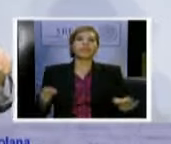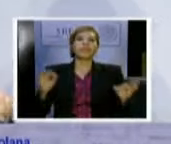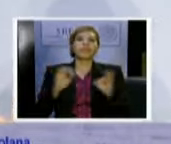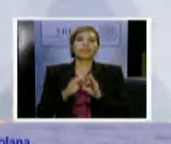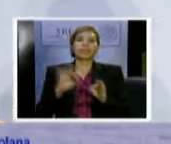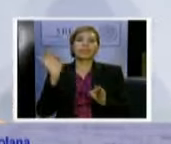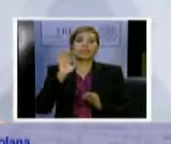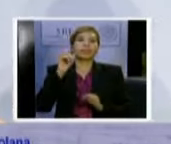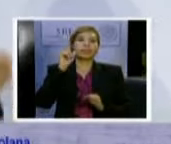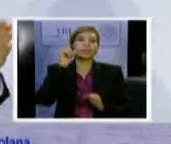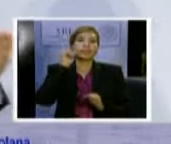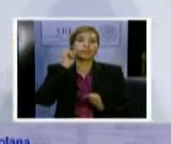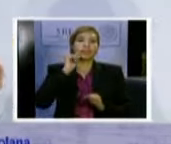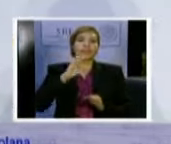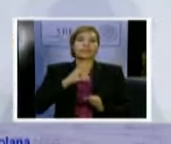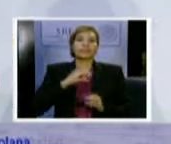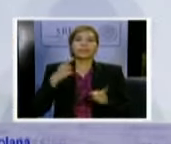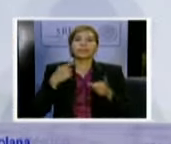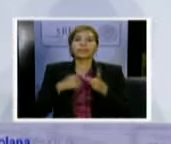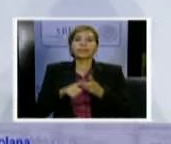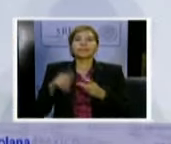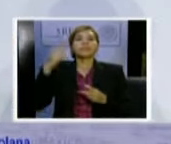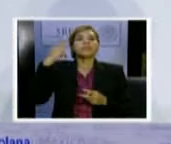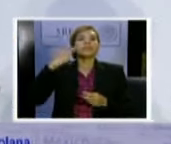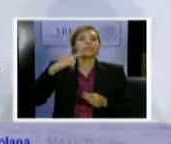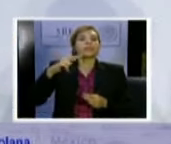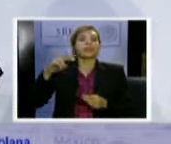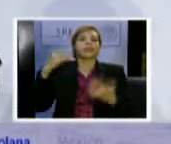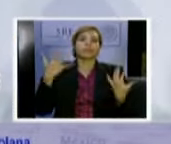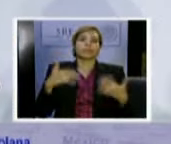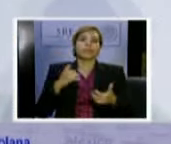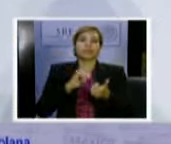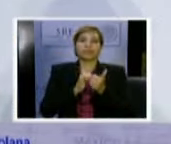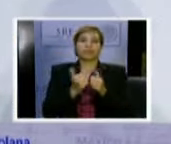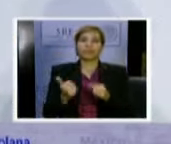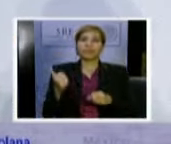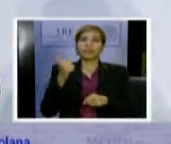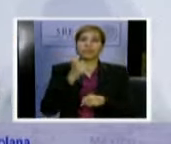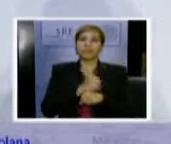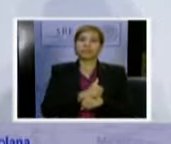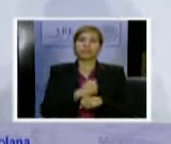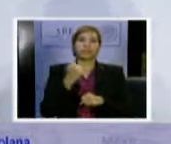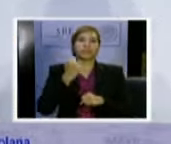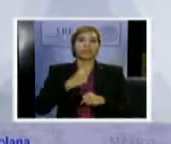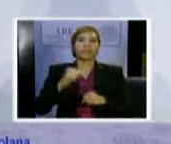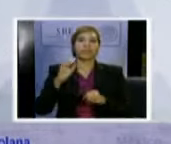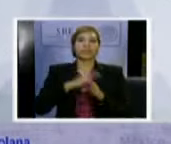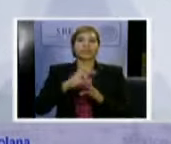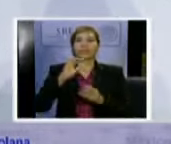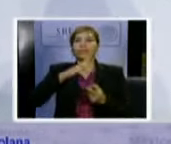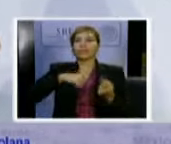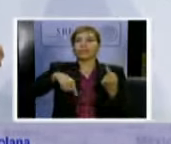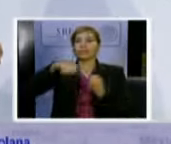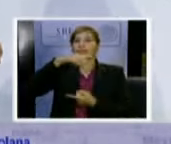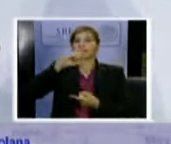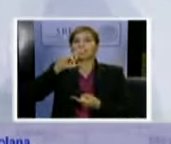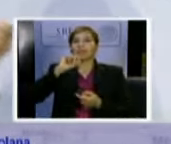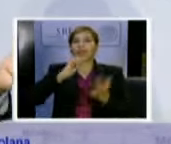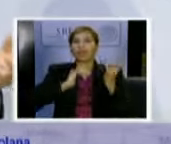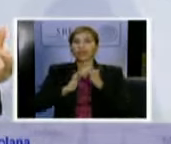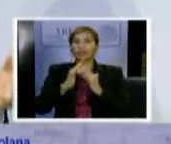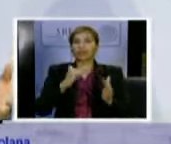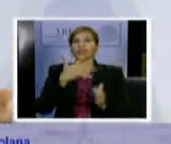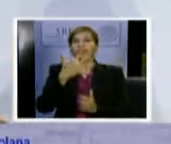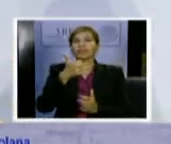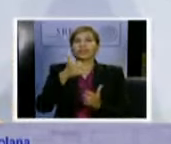el día de mañana pueden empezar a viajar, se va a volver a establecer la famosa circularidad, y que 5,